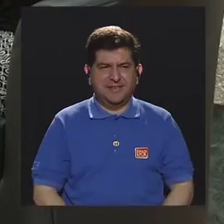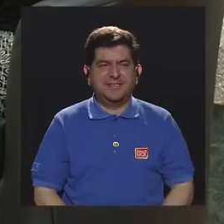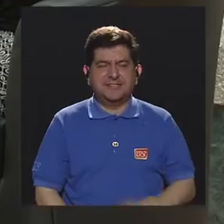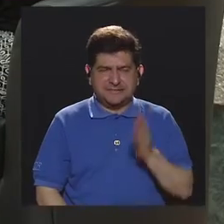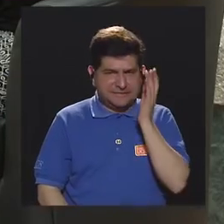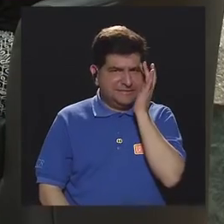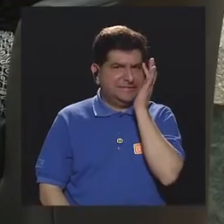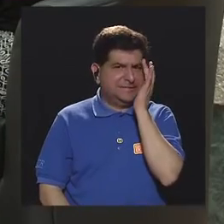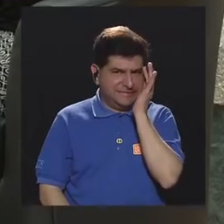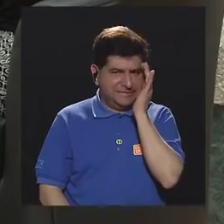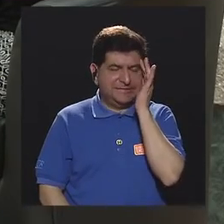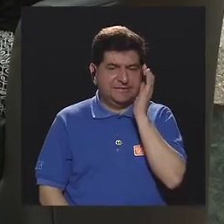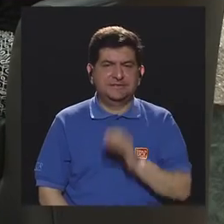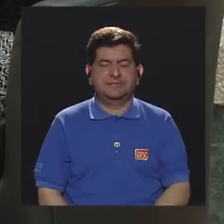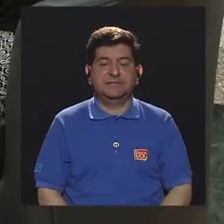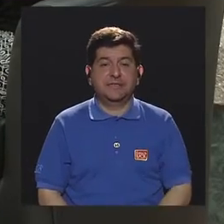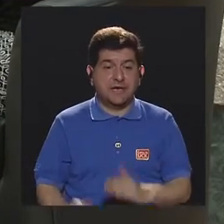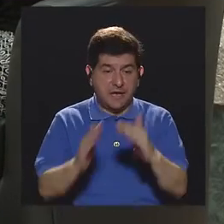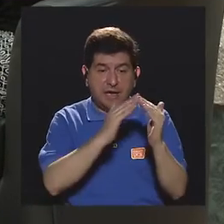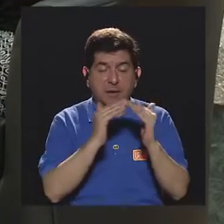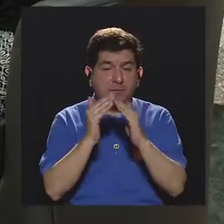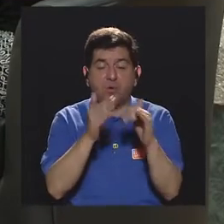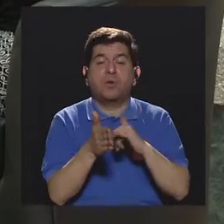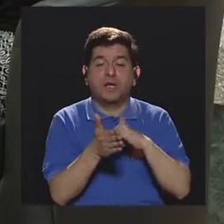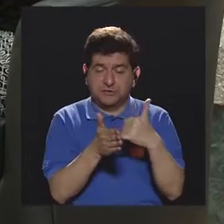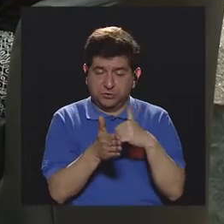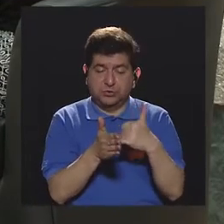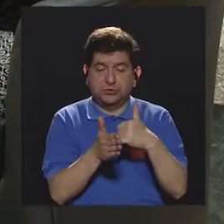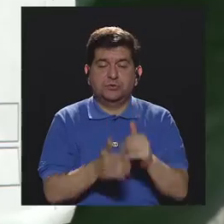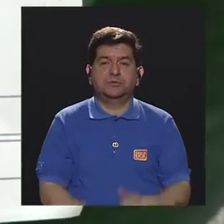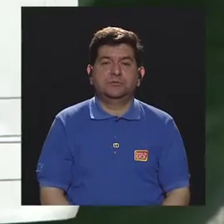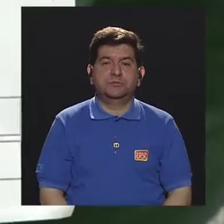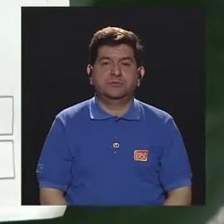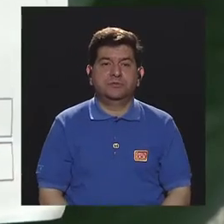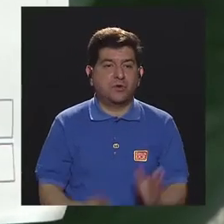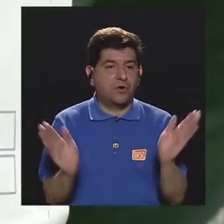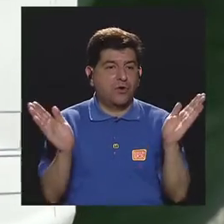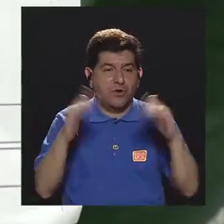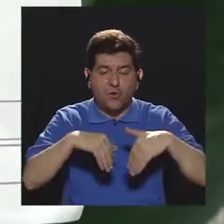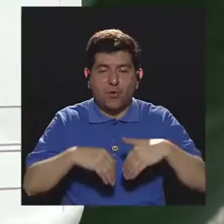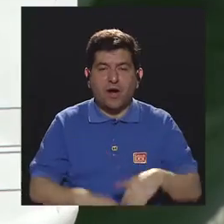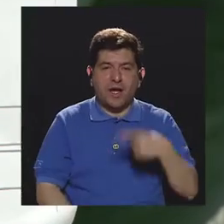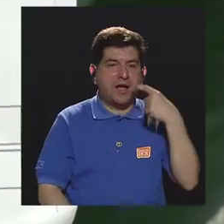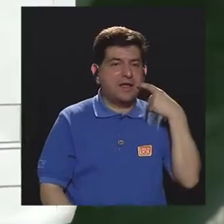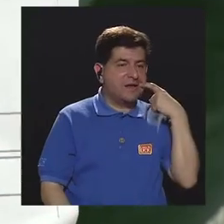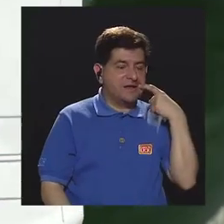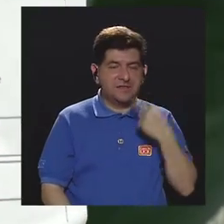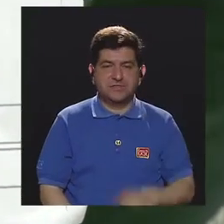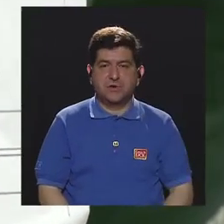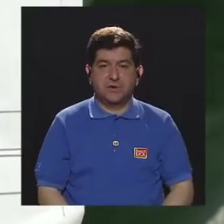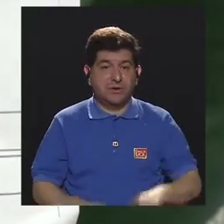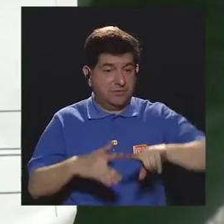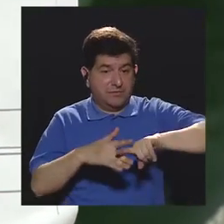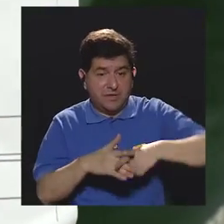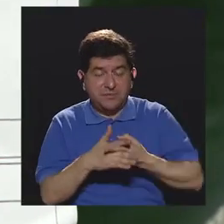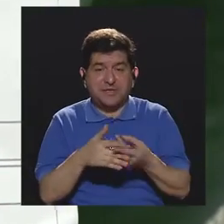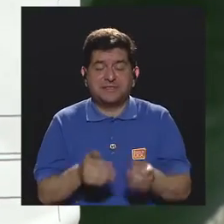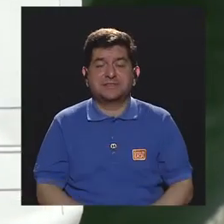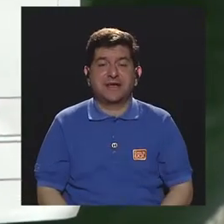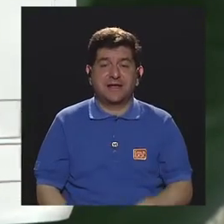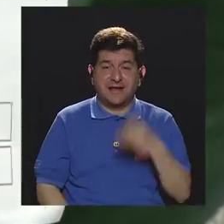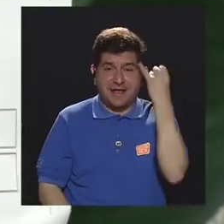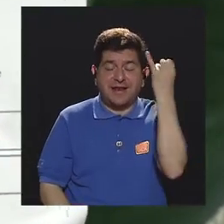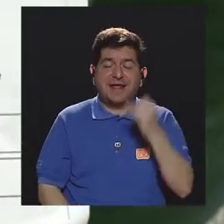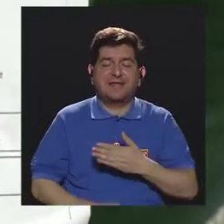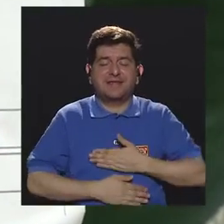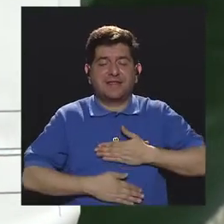no deje preocuparme para las poblaciones vulnerables, porque no hay ninguna adicción que no empiece con recreación.